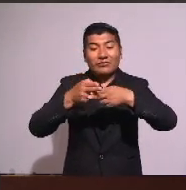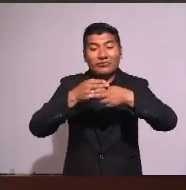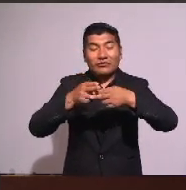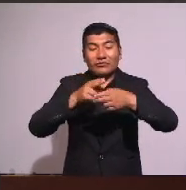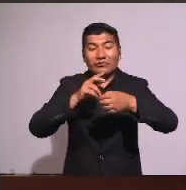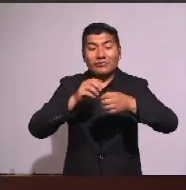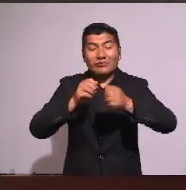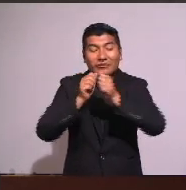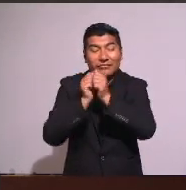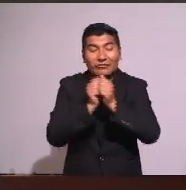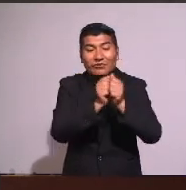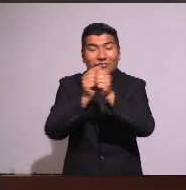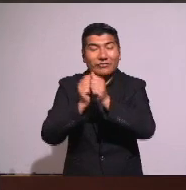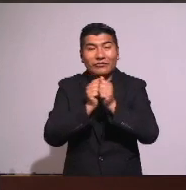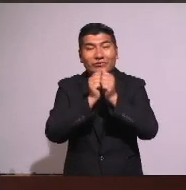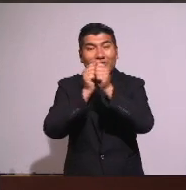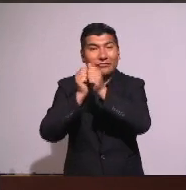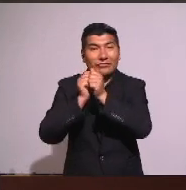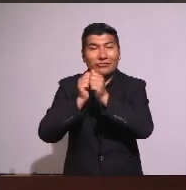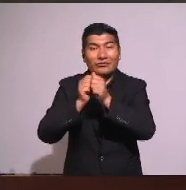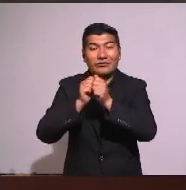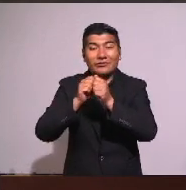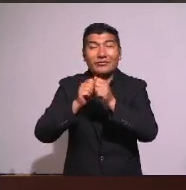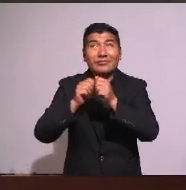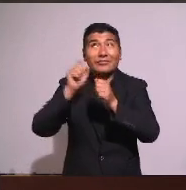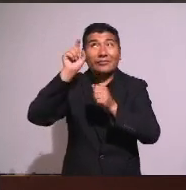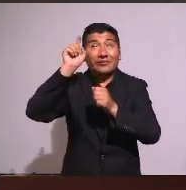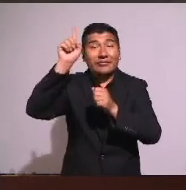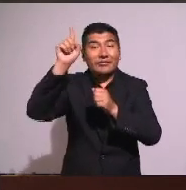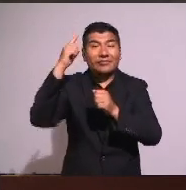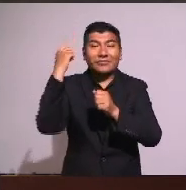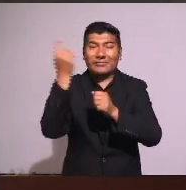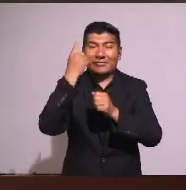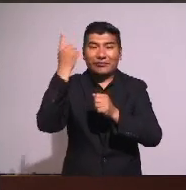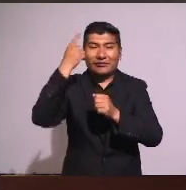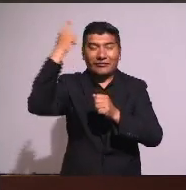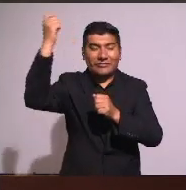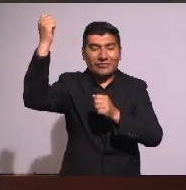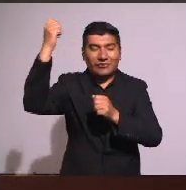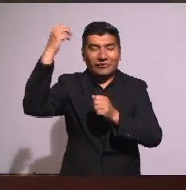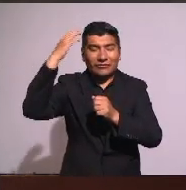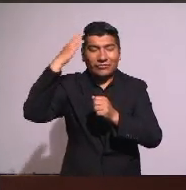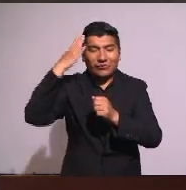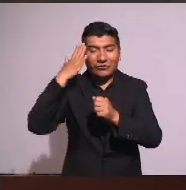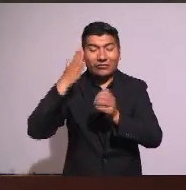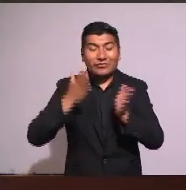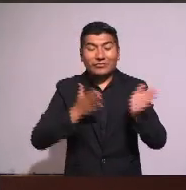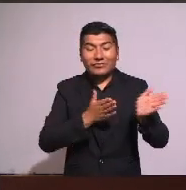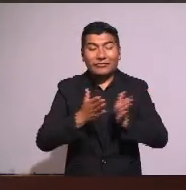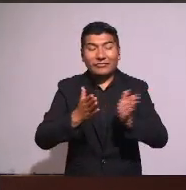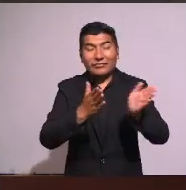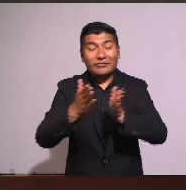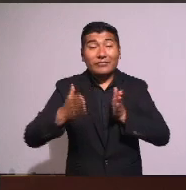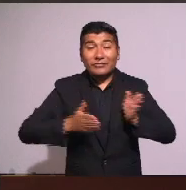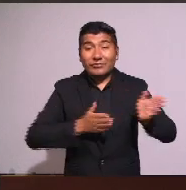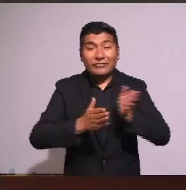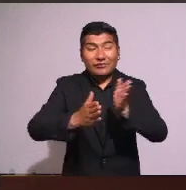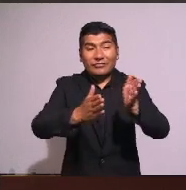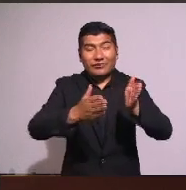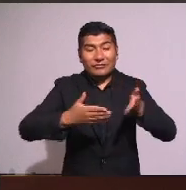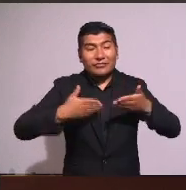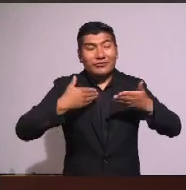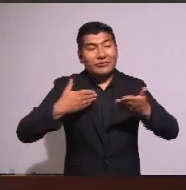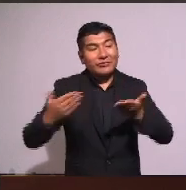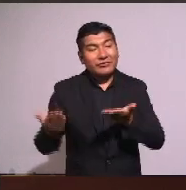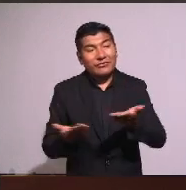fidelidad, porque Él será siempre luz en su caminar, camino que conduce a la vida